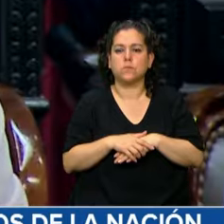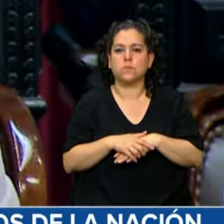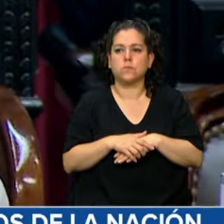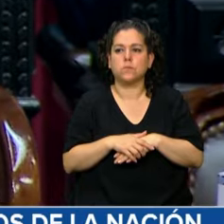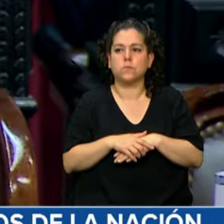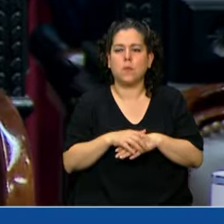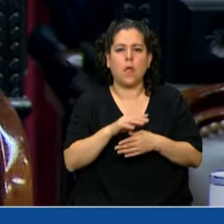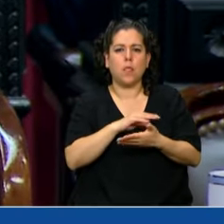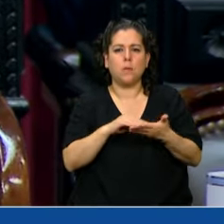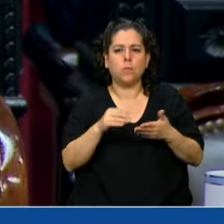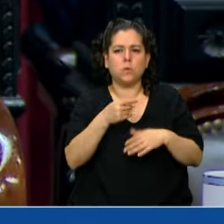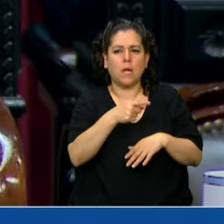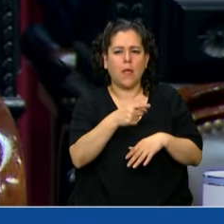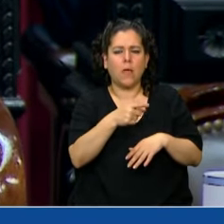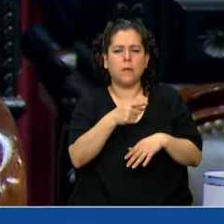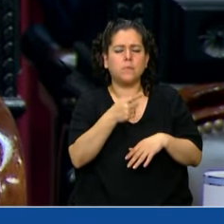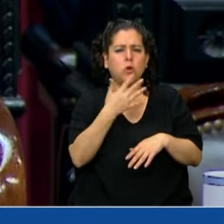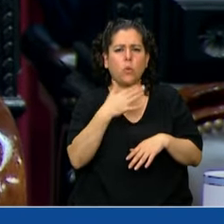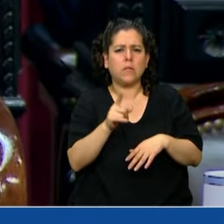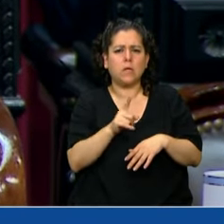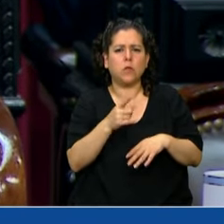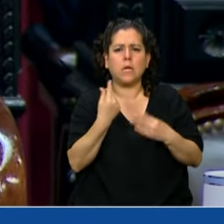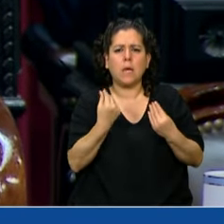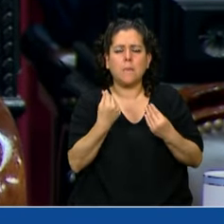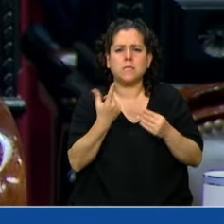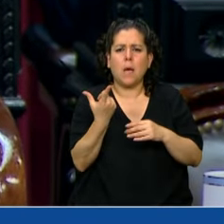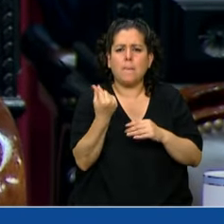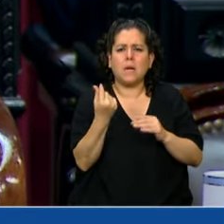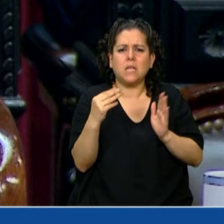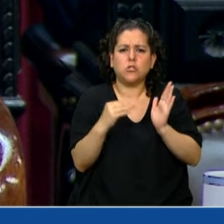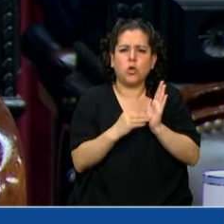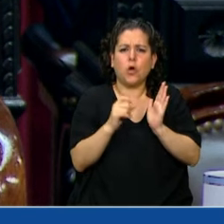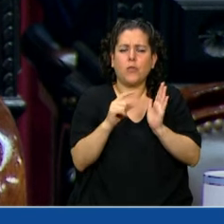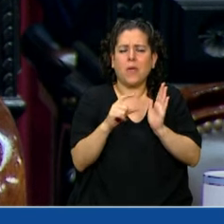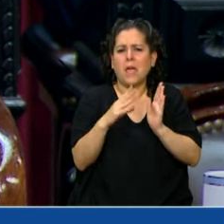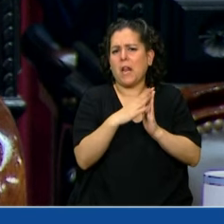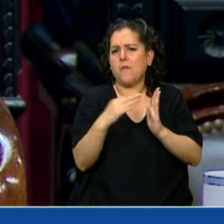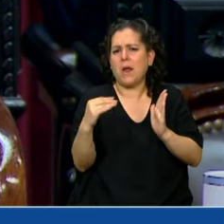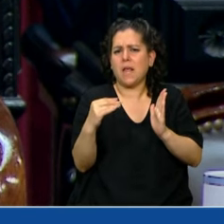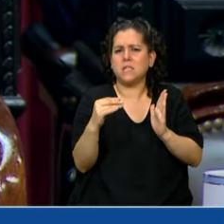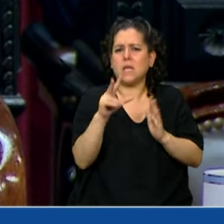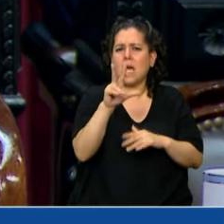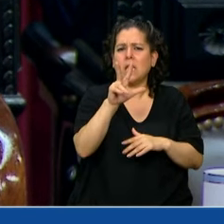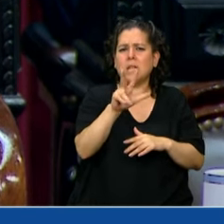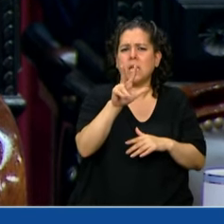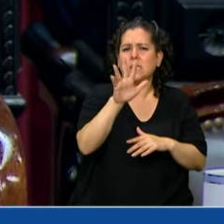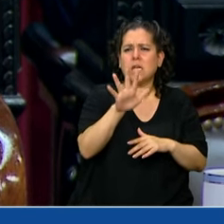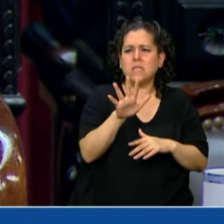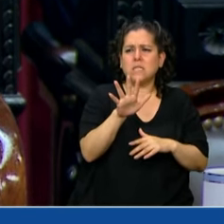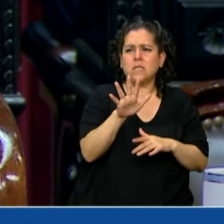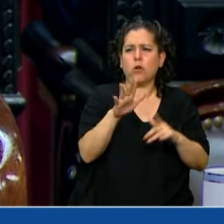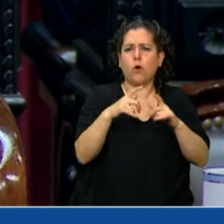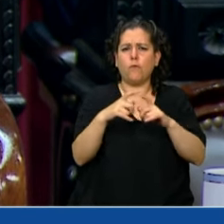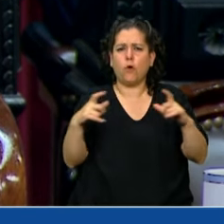verazay me queda la duda de qué pasa con el precio de referencia cuando es 35 y la